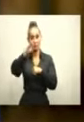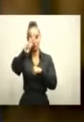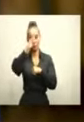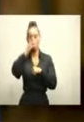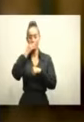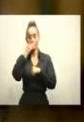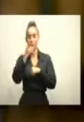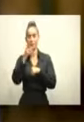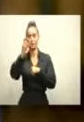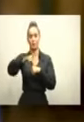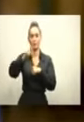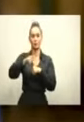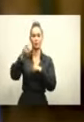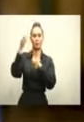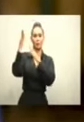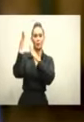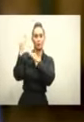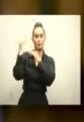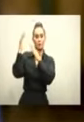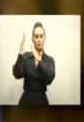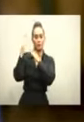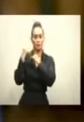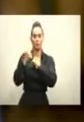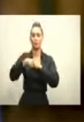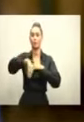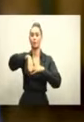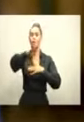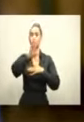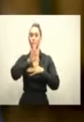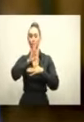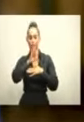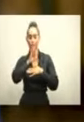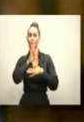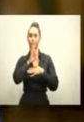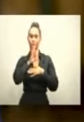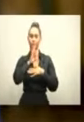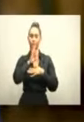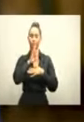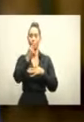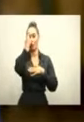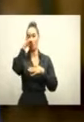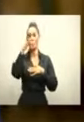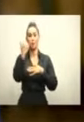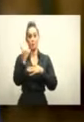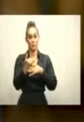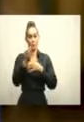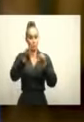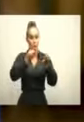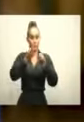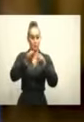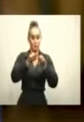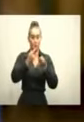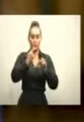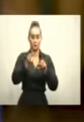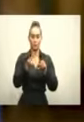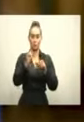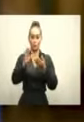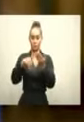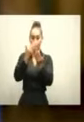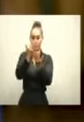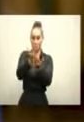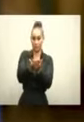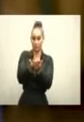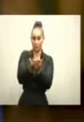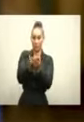nunca esperanza para no caer en la frustración. Pero hoy, les tengo que decir que cuando llegamos al